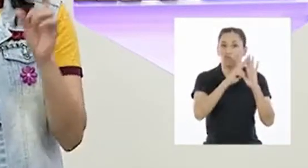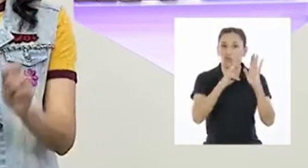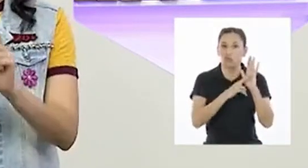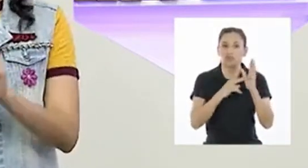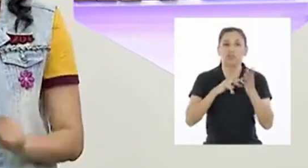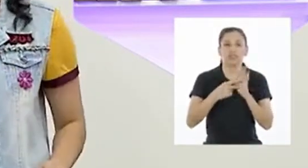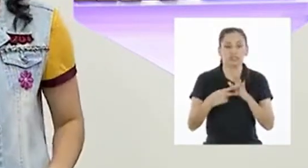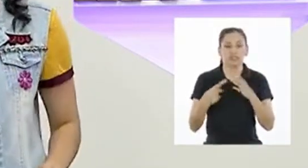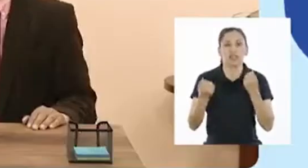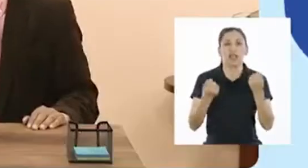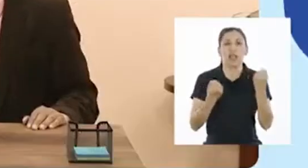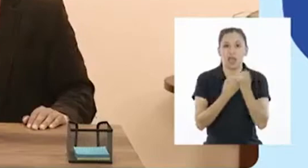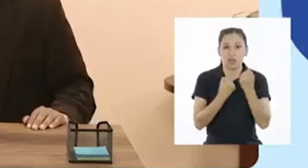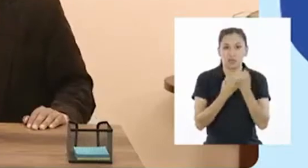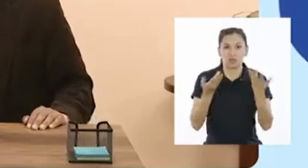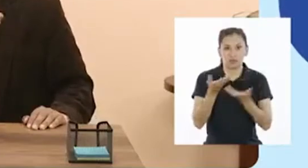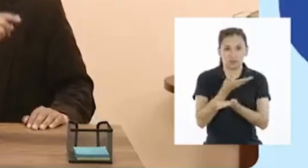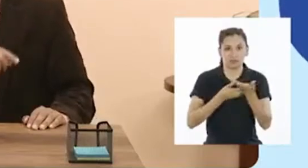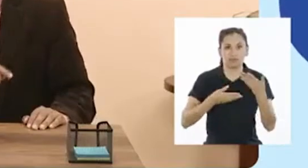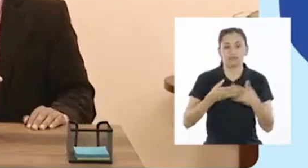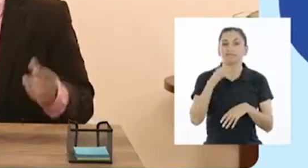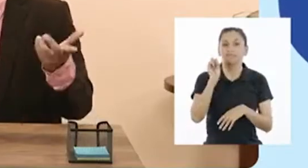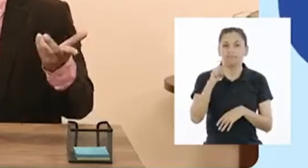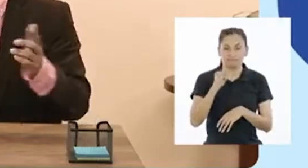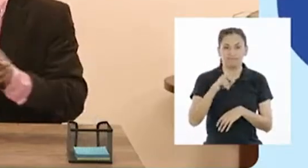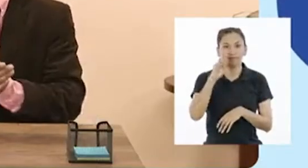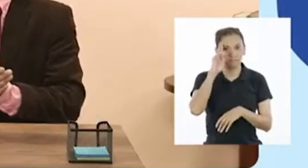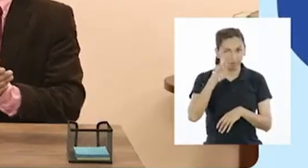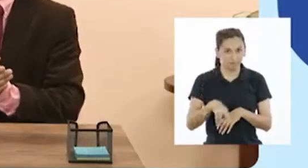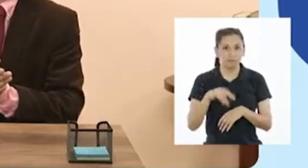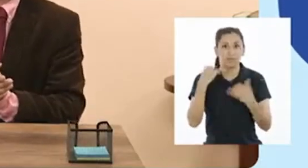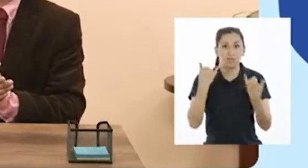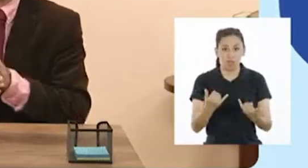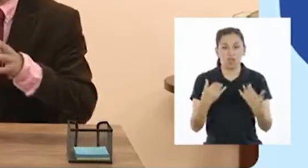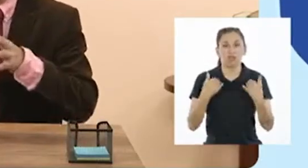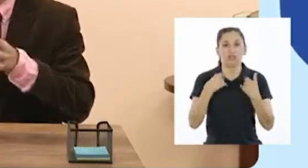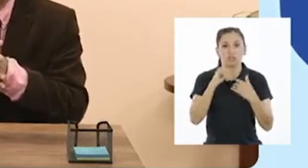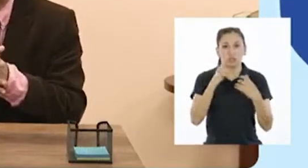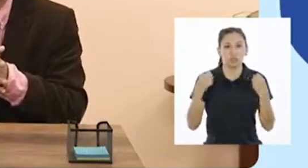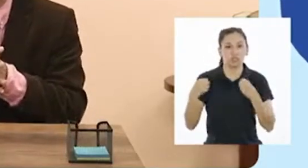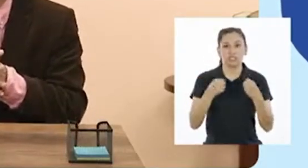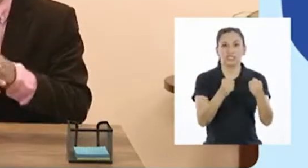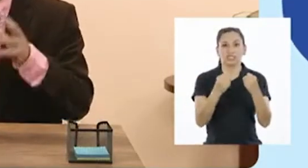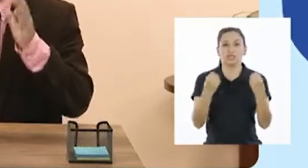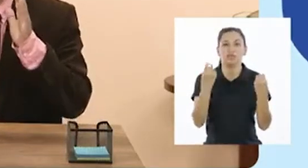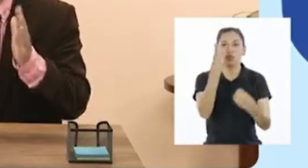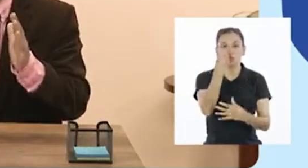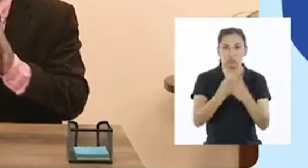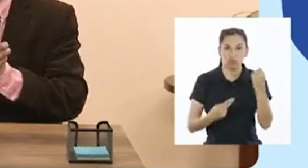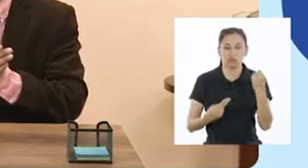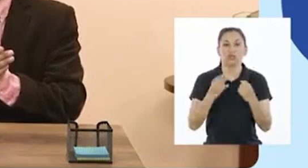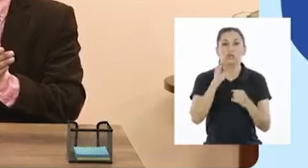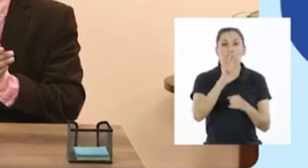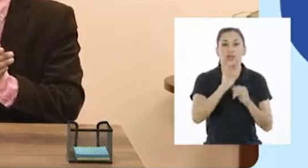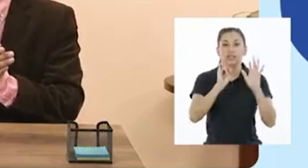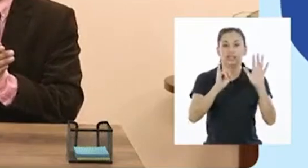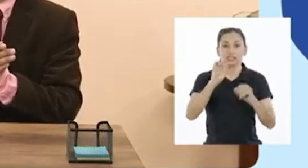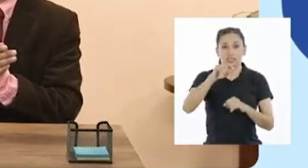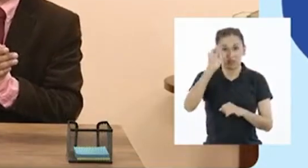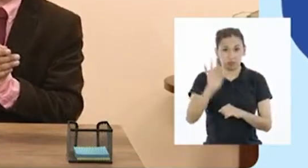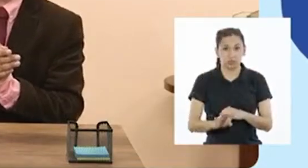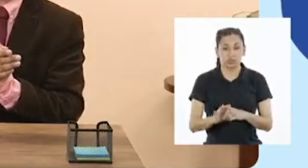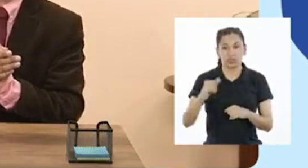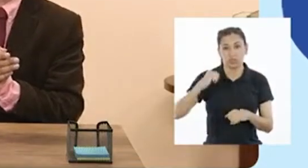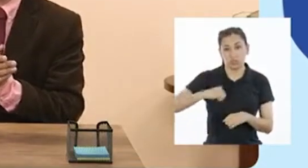normas de cooperación. Así es, Romina. Hoy existe un sistema mixto. El 46%